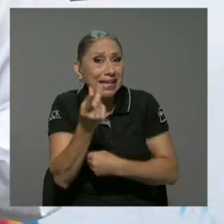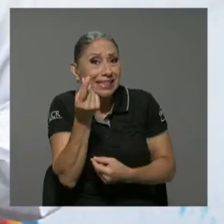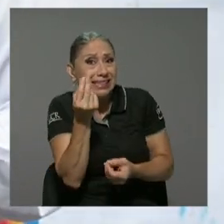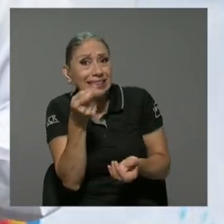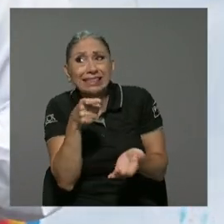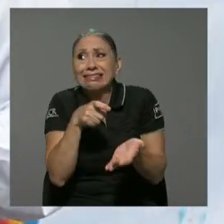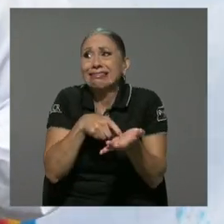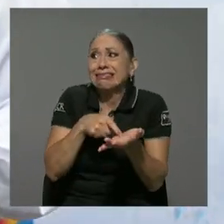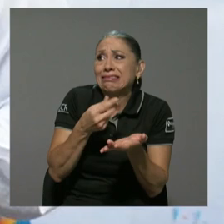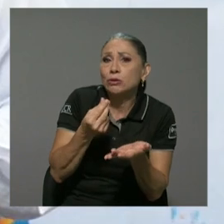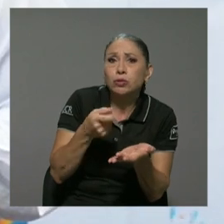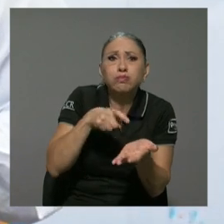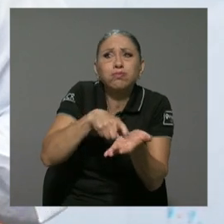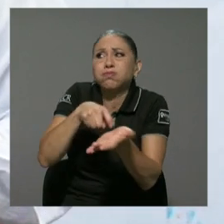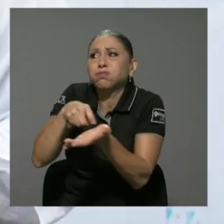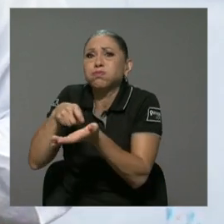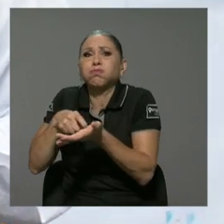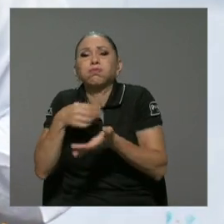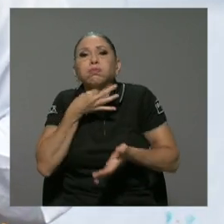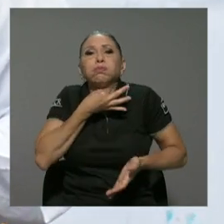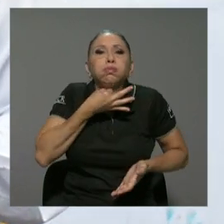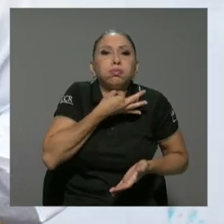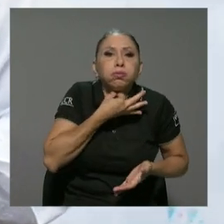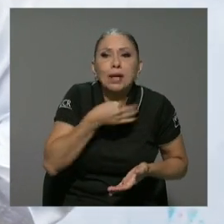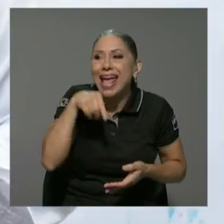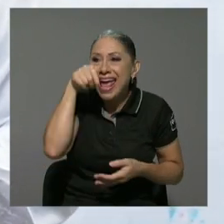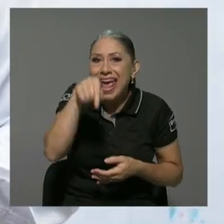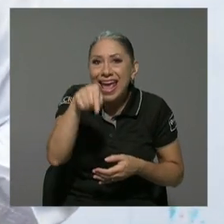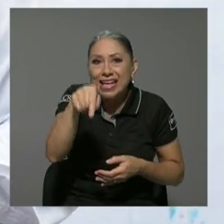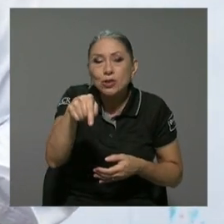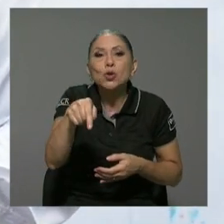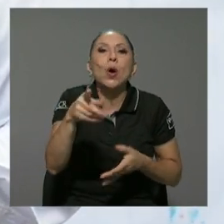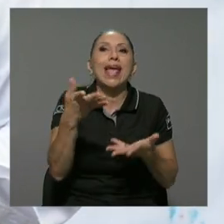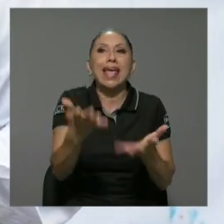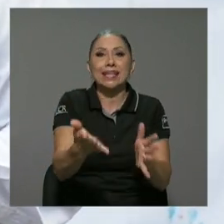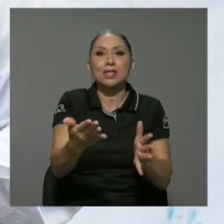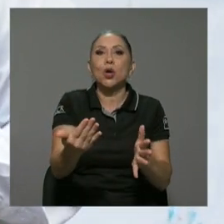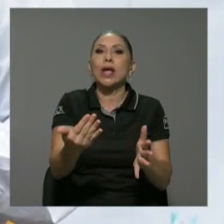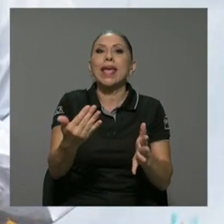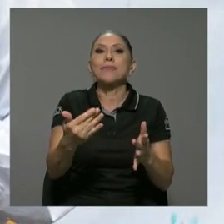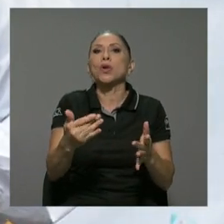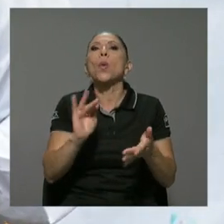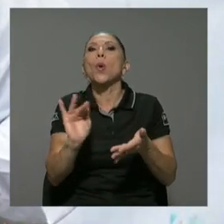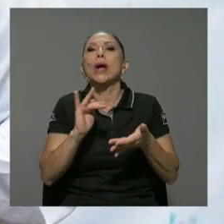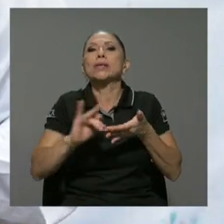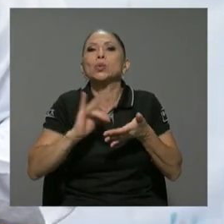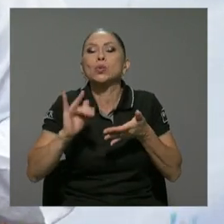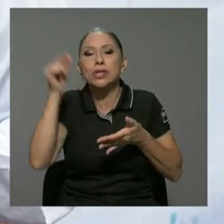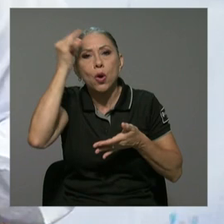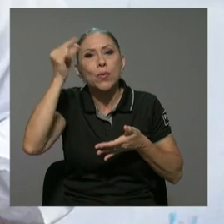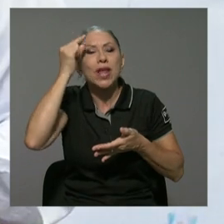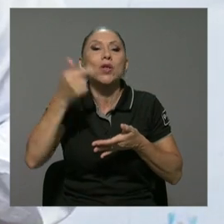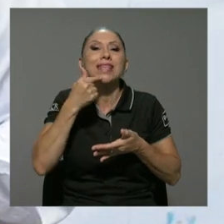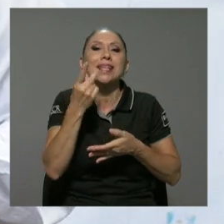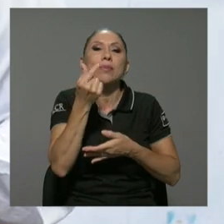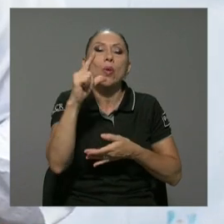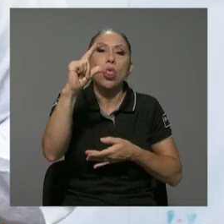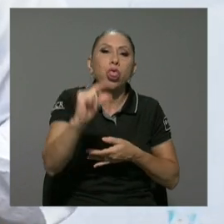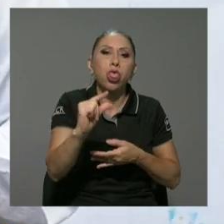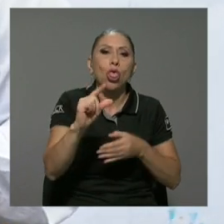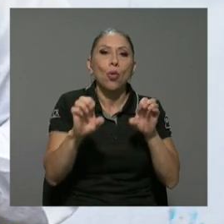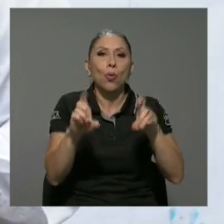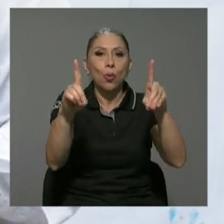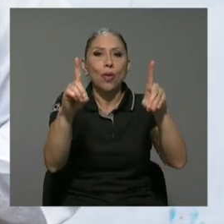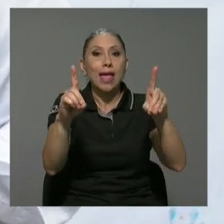elemento que ha tenido el gobierno para justificar recortes sostenidos en educación. Recordemos que el artículo 78 de la